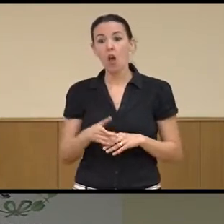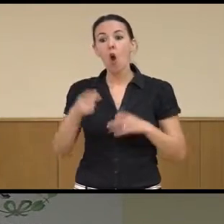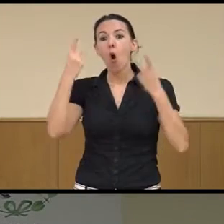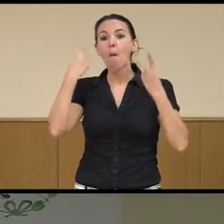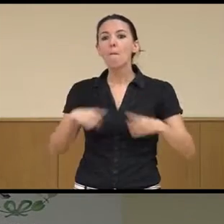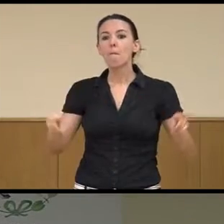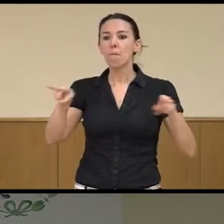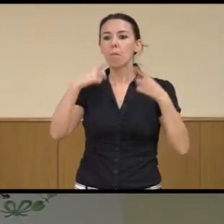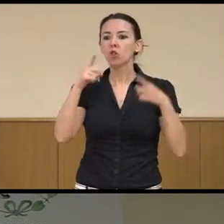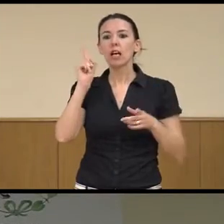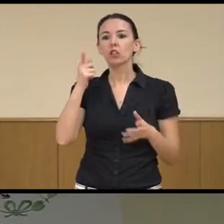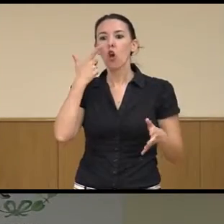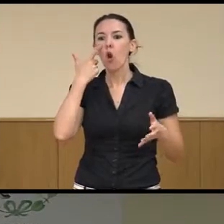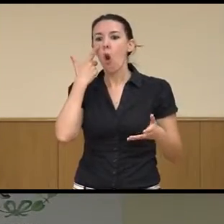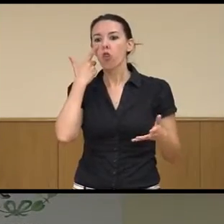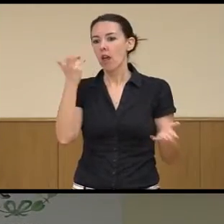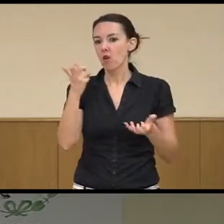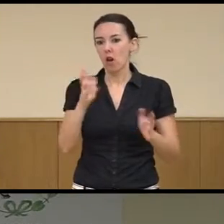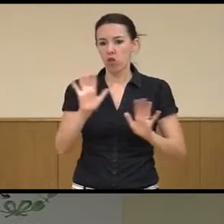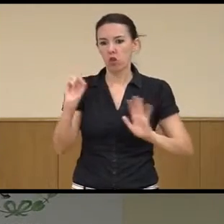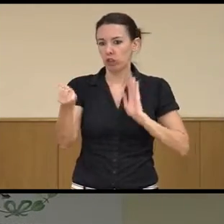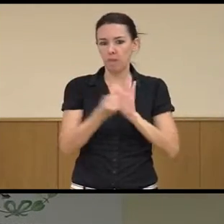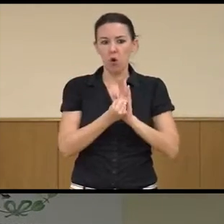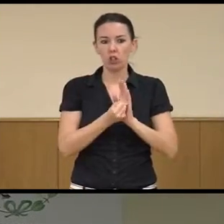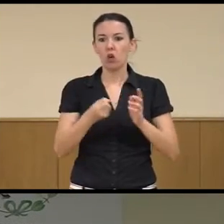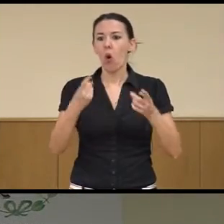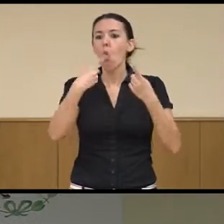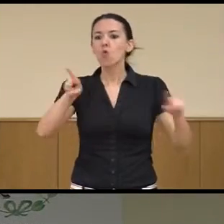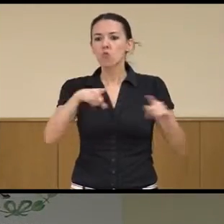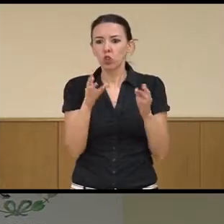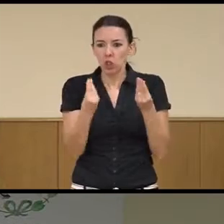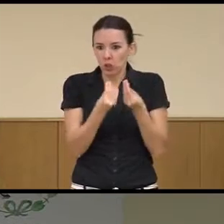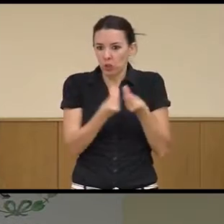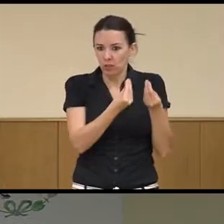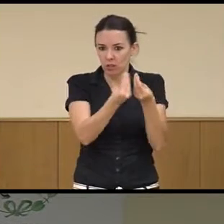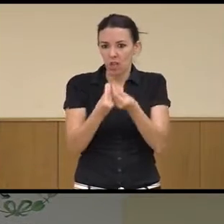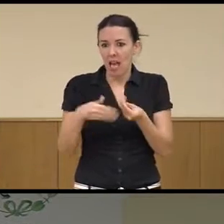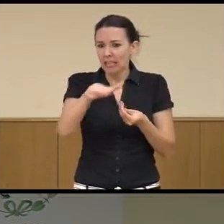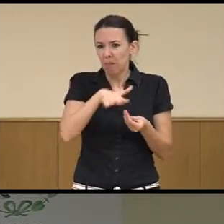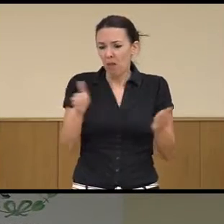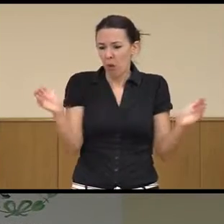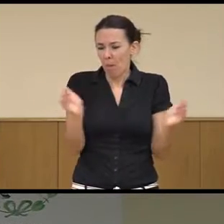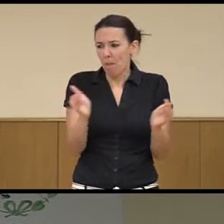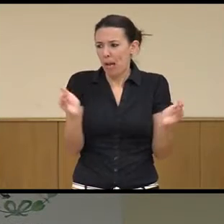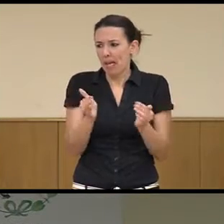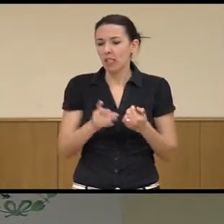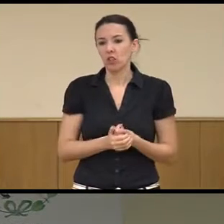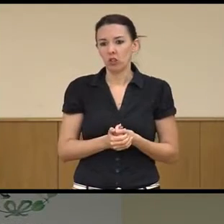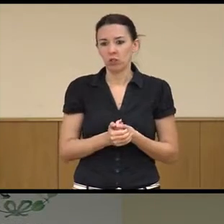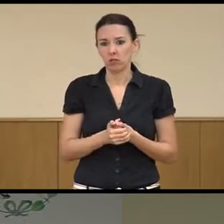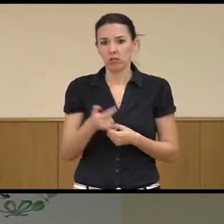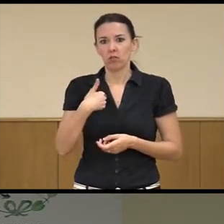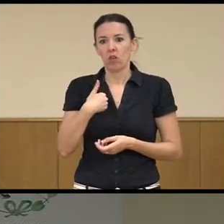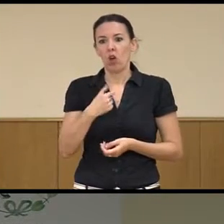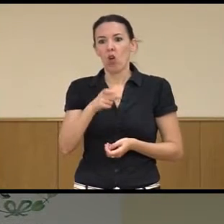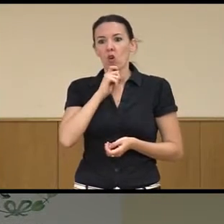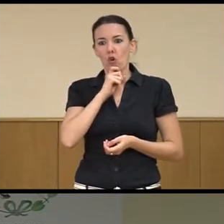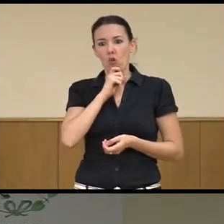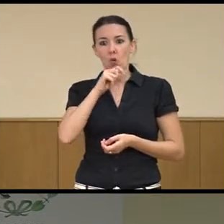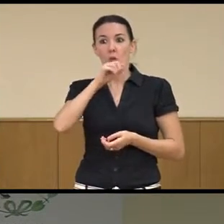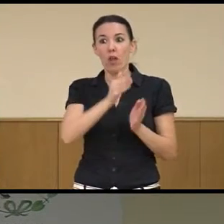mero elemento decorativo y simbólico, con los músicos apelotonados y embutidos en un espacio mínimo. Tiemblo al pensar cómo estarían los del